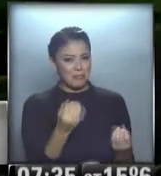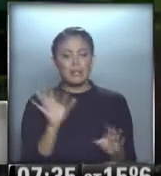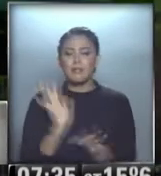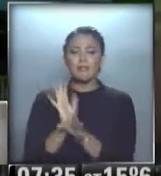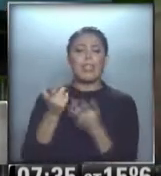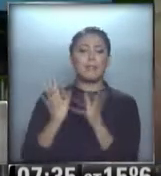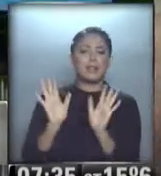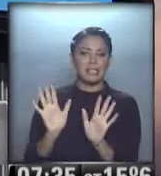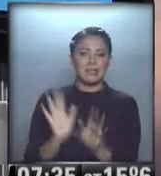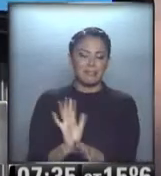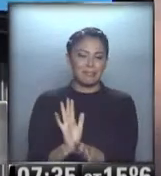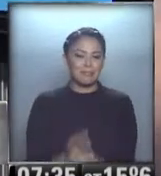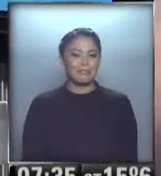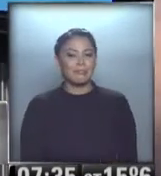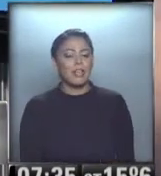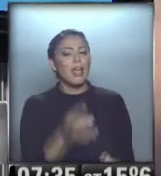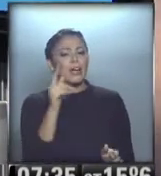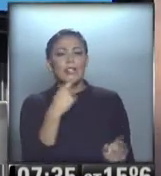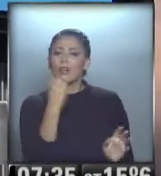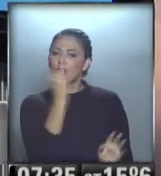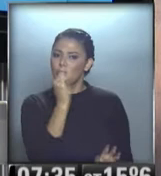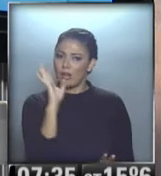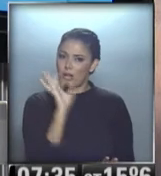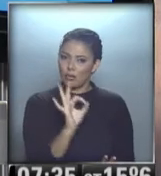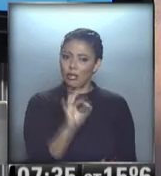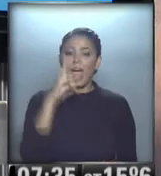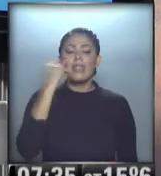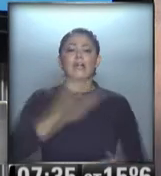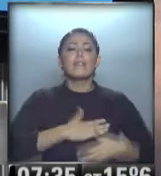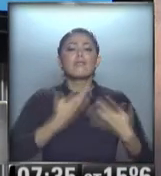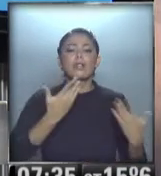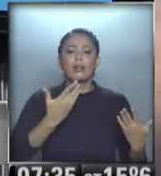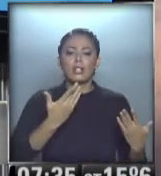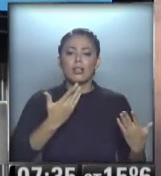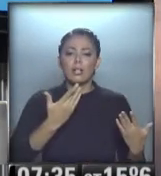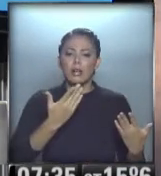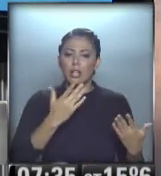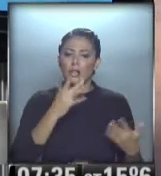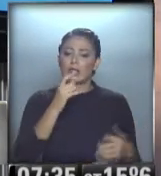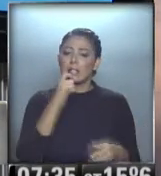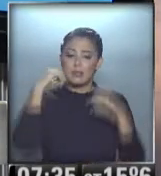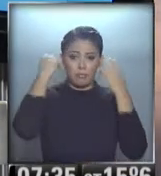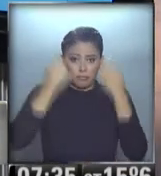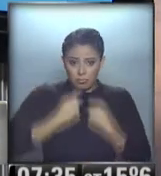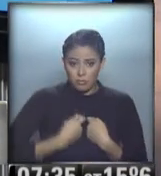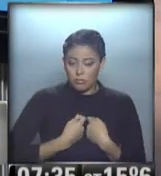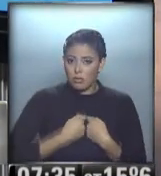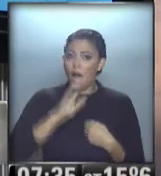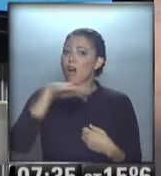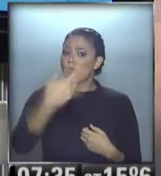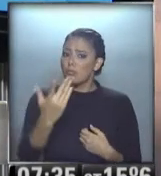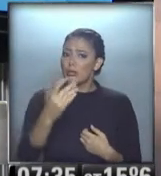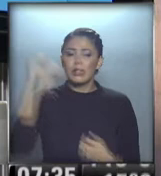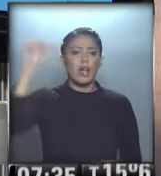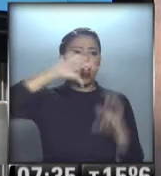democrático es el Cari, tema. Cari, te cuento una particularidad. El Día de los Enamorados, con un poquito de abrigo, si lo disfrutan afuera,